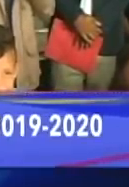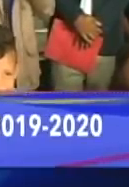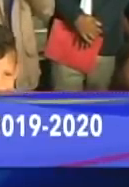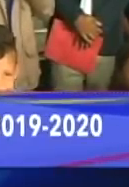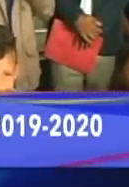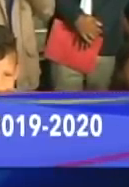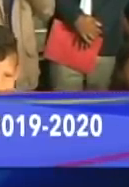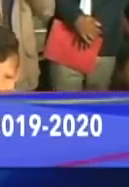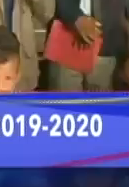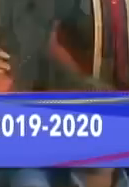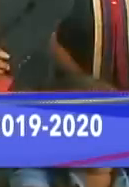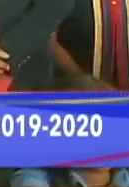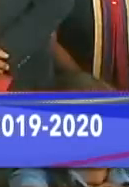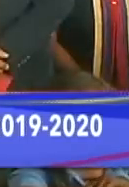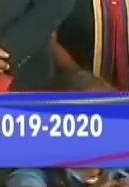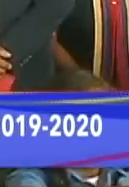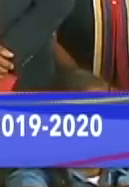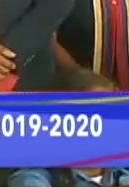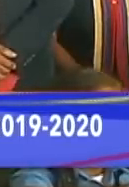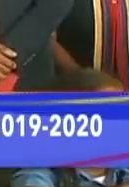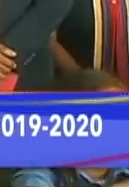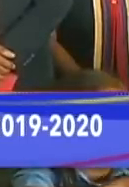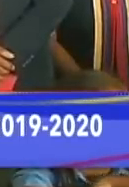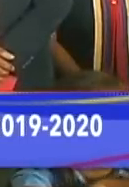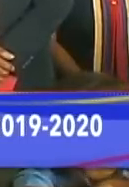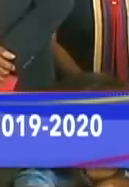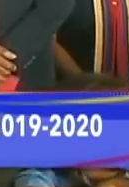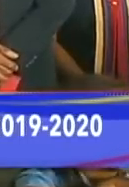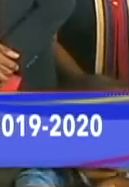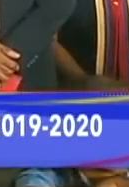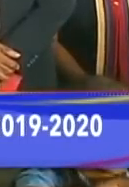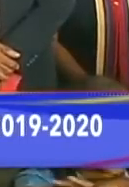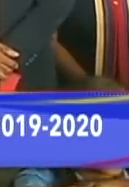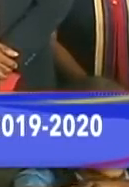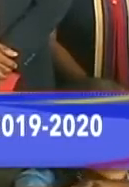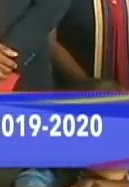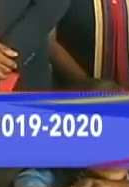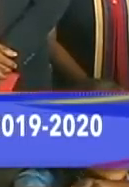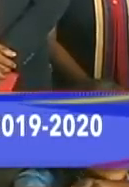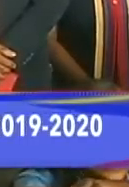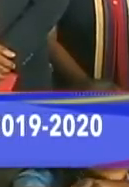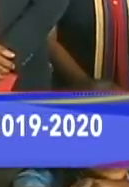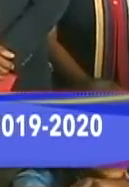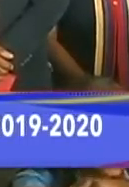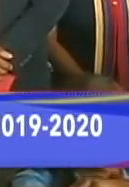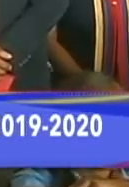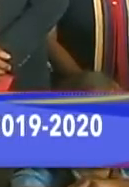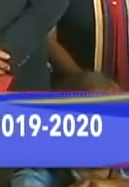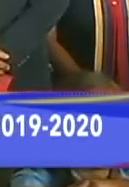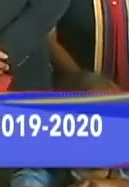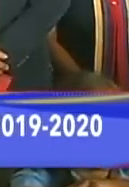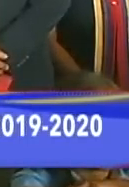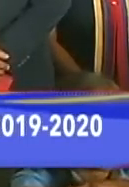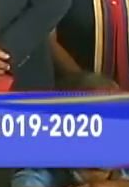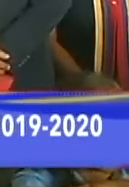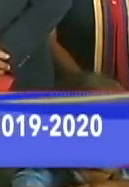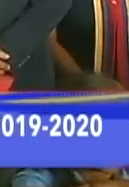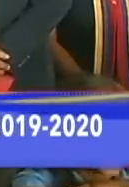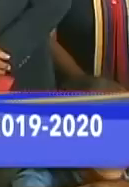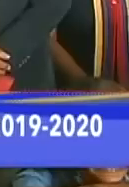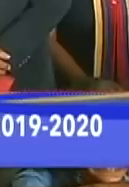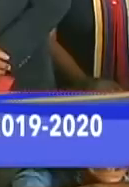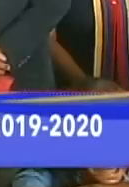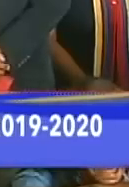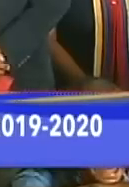de una sociedad en paz una sociedad con educación con espacios para compartir con una formación integral que viene importante aquí no solamente van a servir a